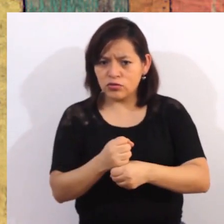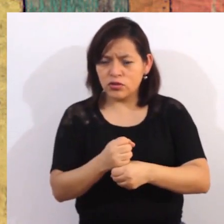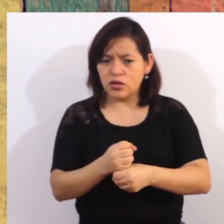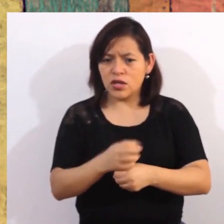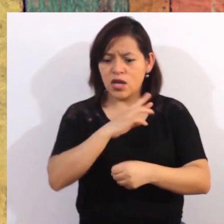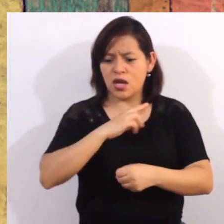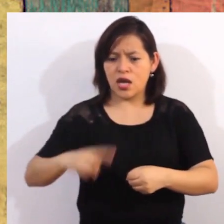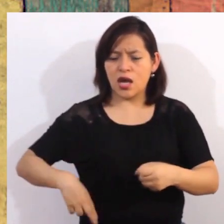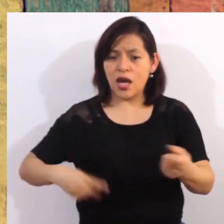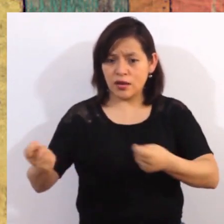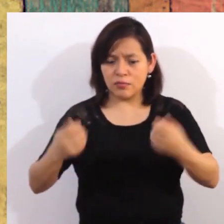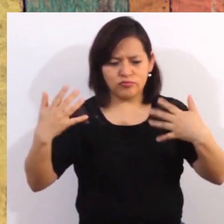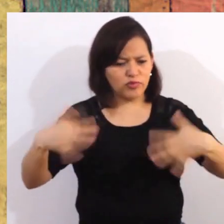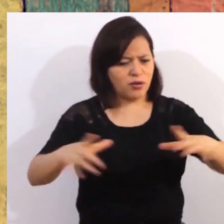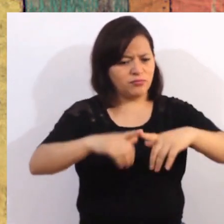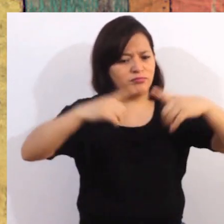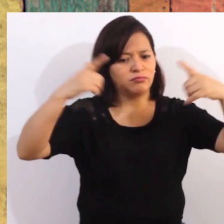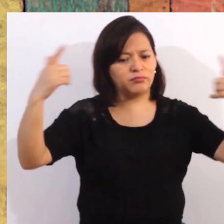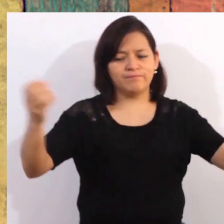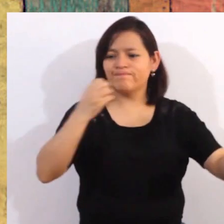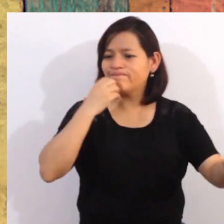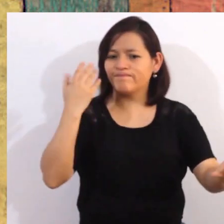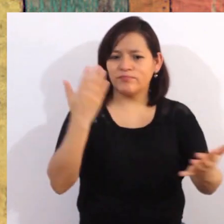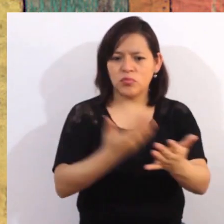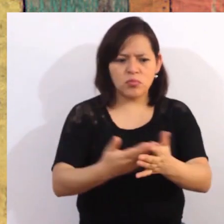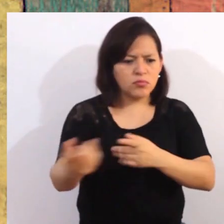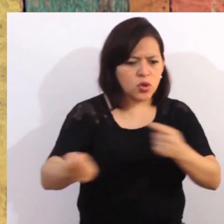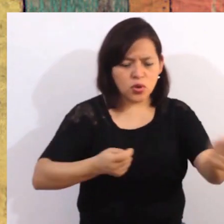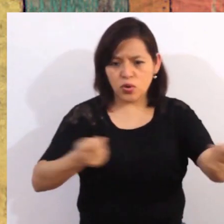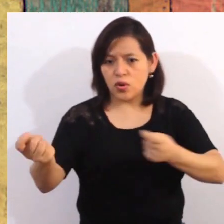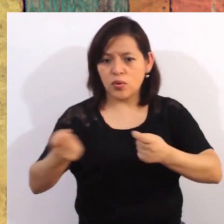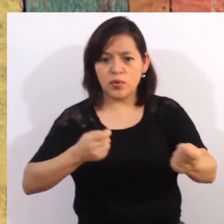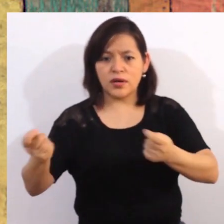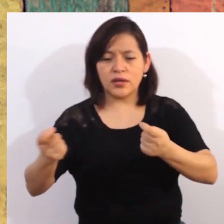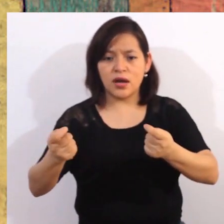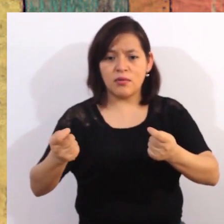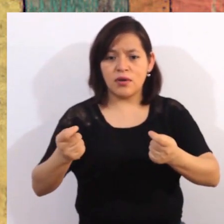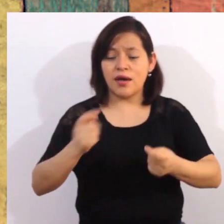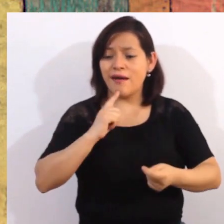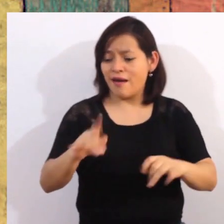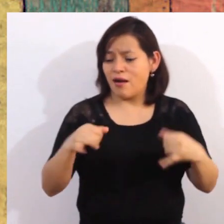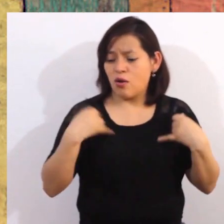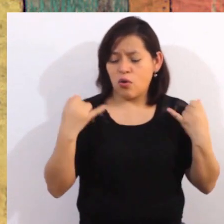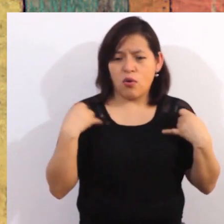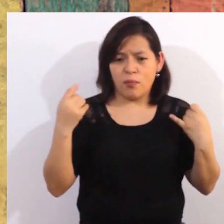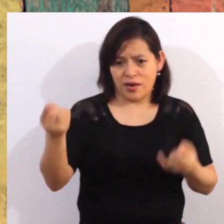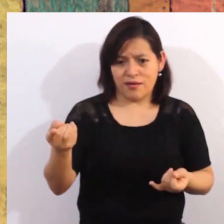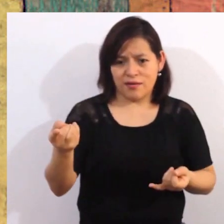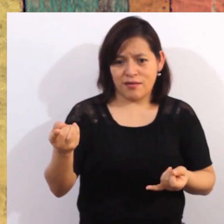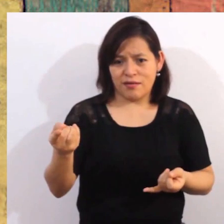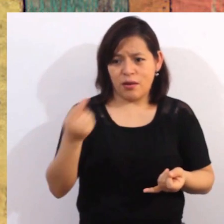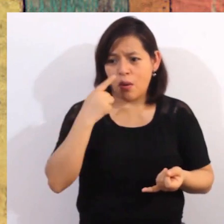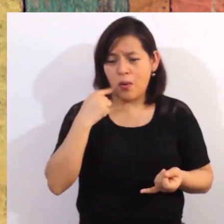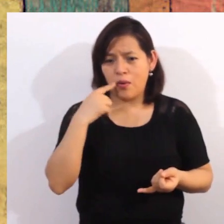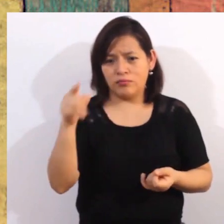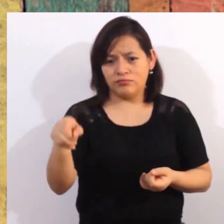en su máximo apogeo. Con los 32 años que él tenía, siendo muy joven, fue el emperador más joven tal vez de